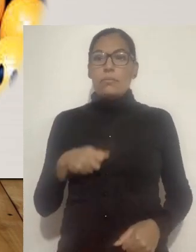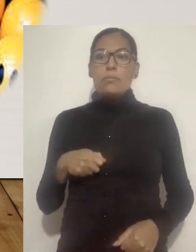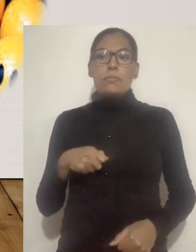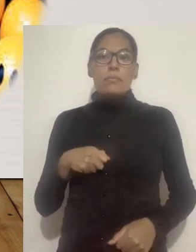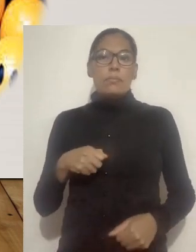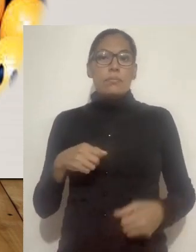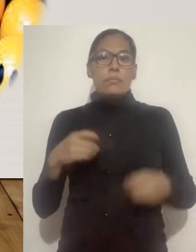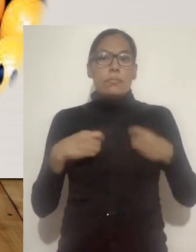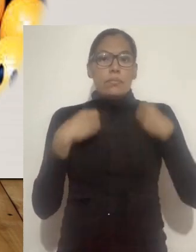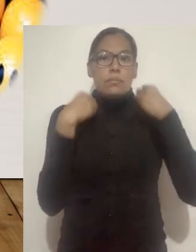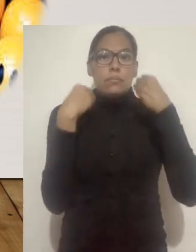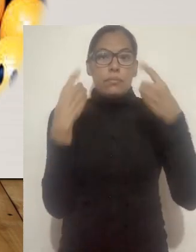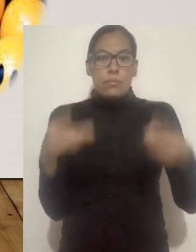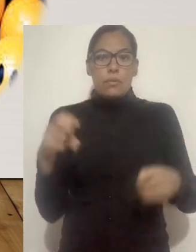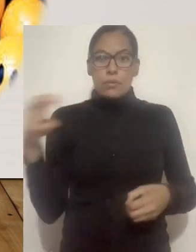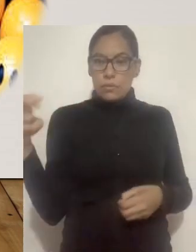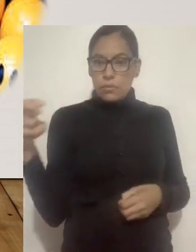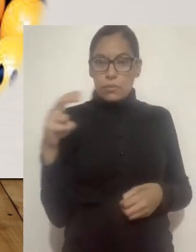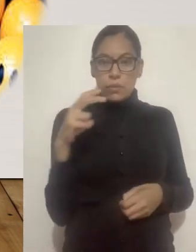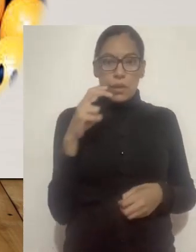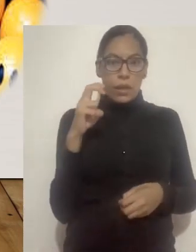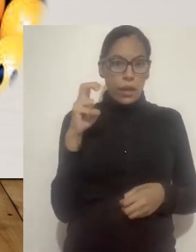y las de los demás.